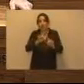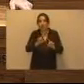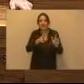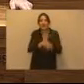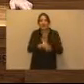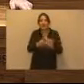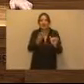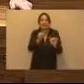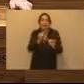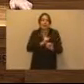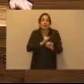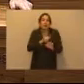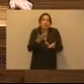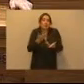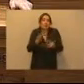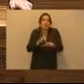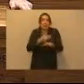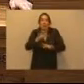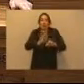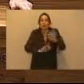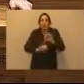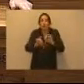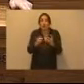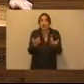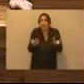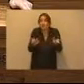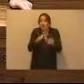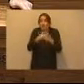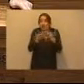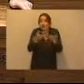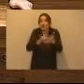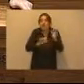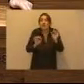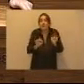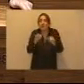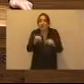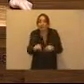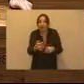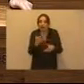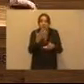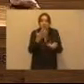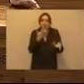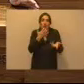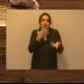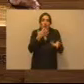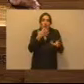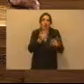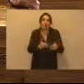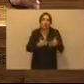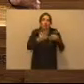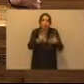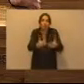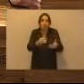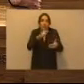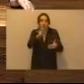es atribuible a la organización, sino a circunstancias especiales de la cita, como son la demora atribuible a la propia